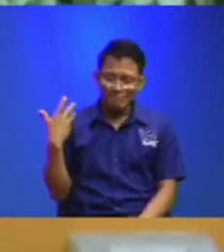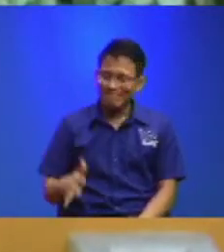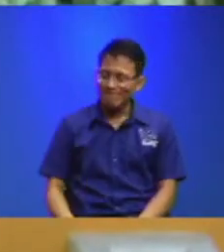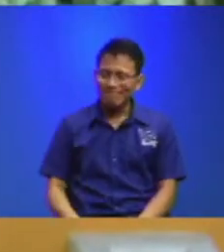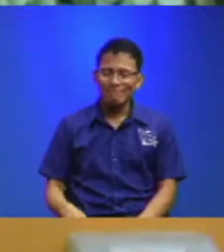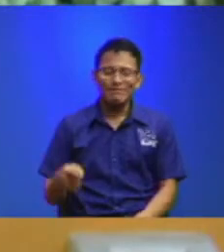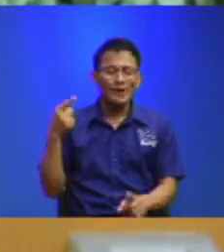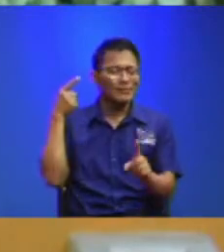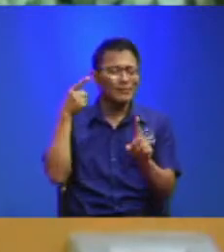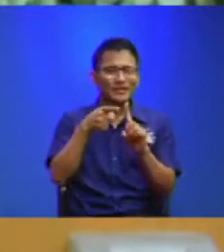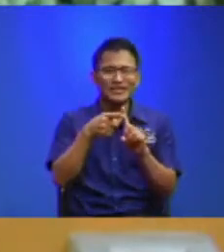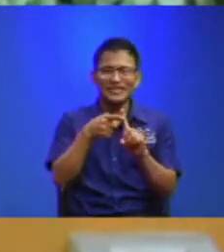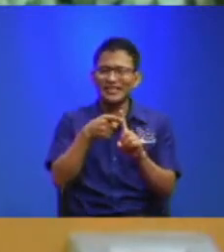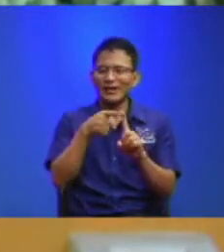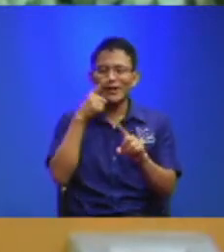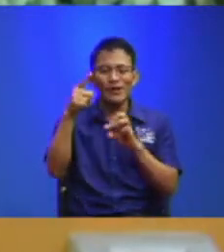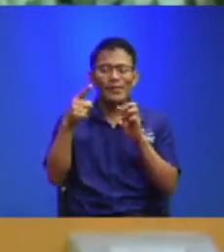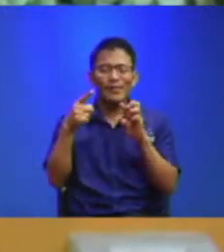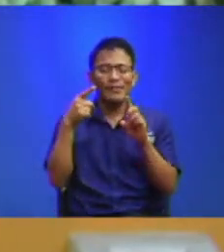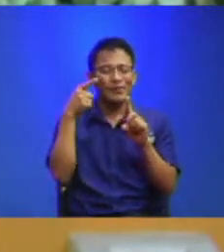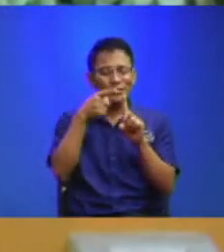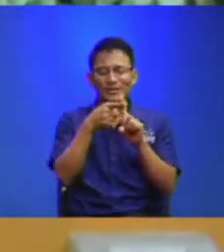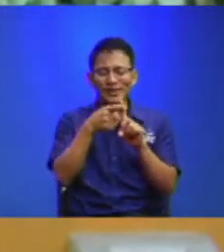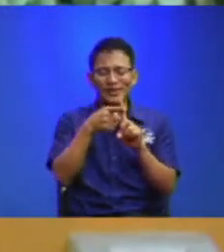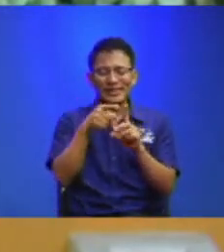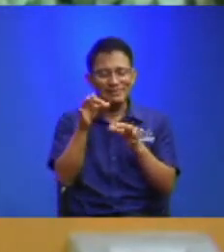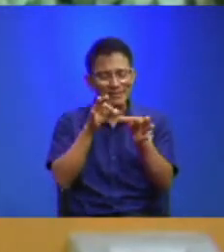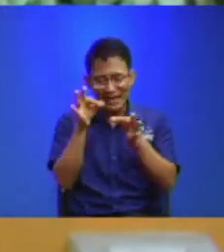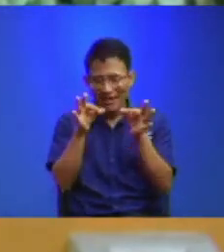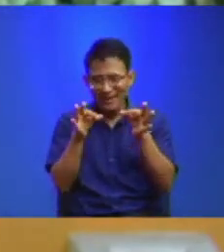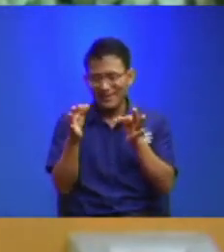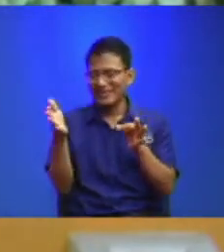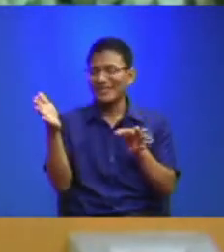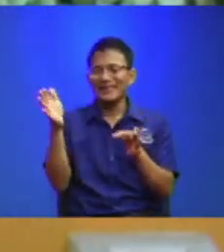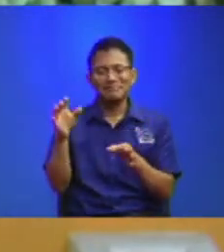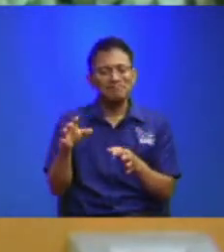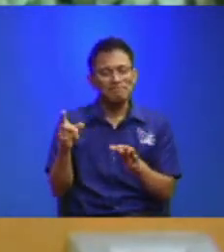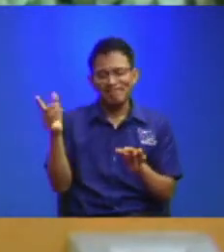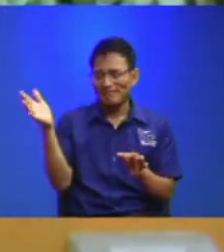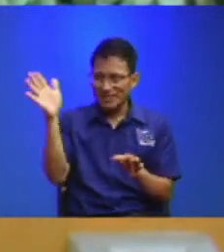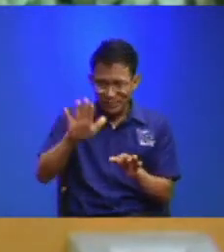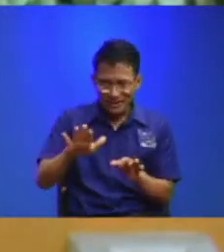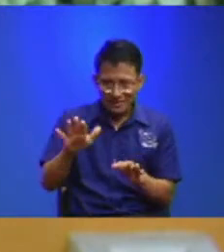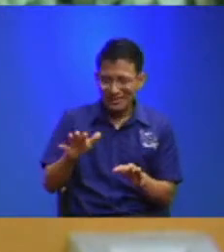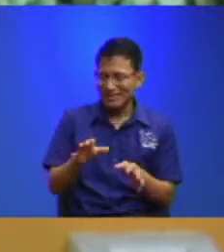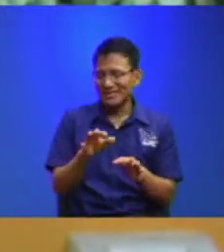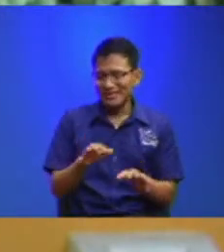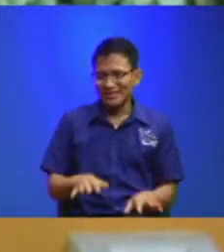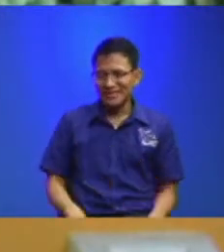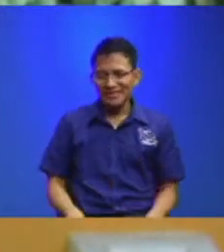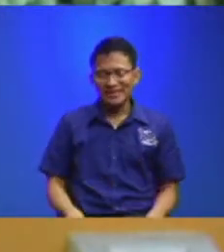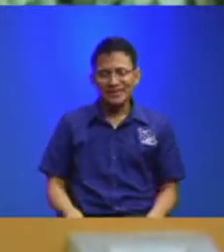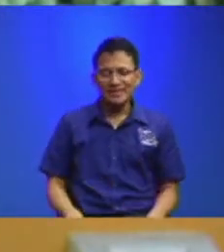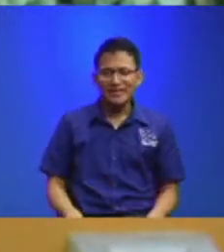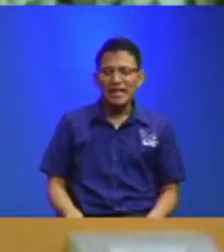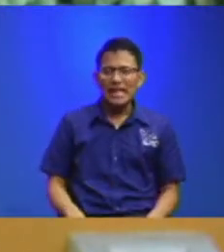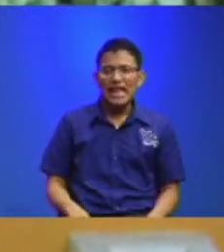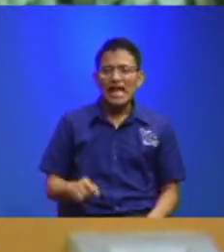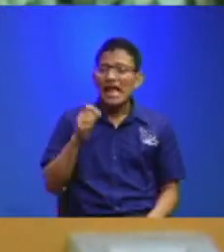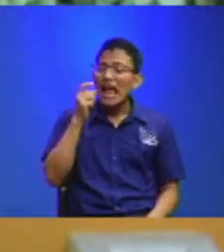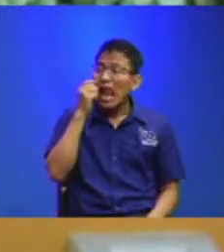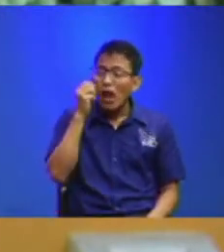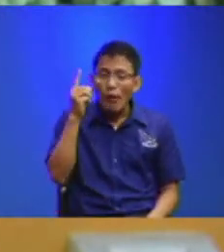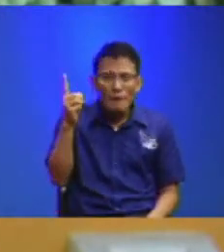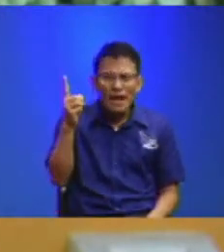tipo de despedregamiento. Entonces, el asunto es que el hombre no quiere